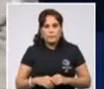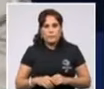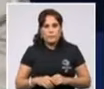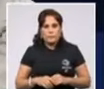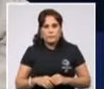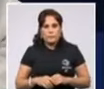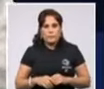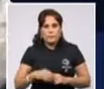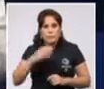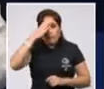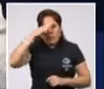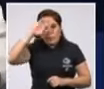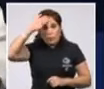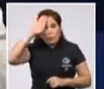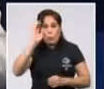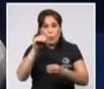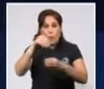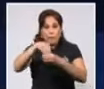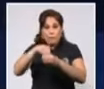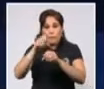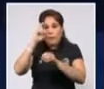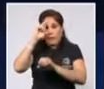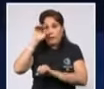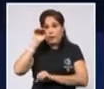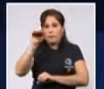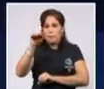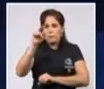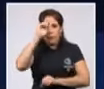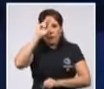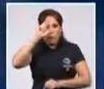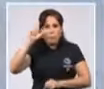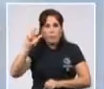en Cuba tenemos ingresado en las unidades de salud